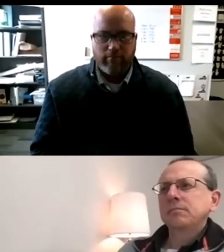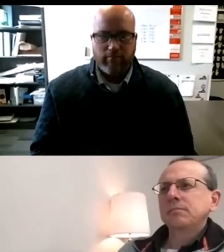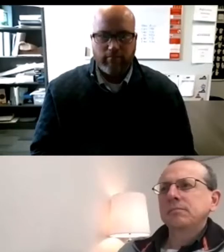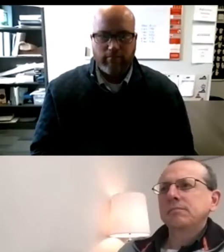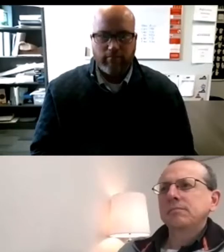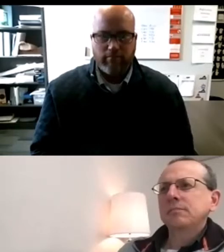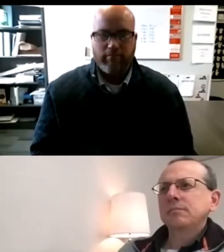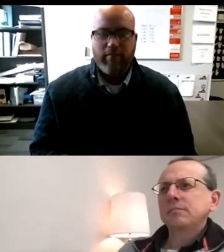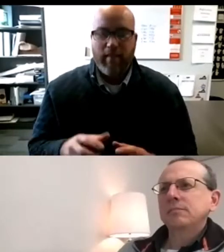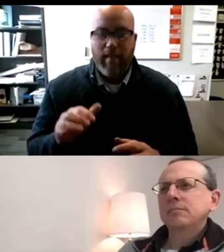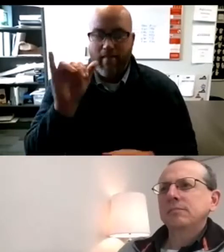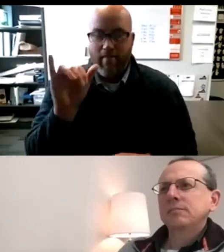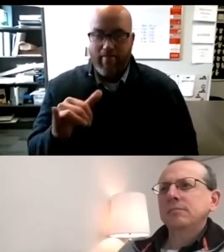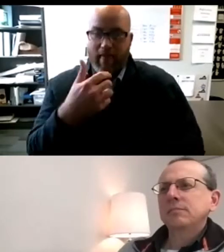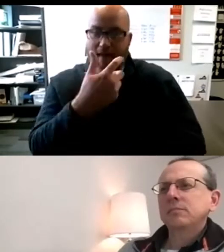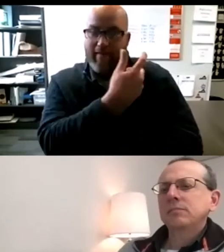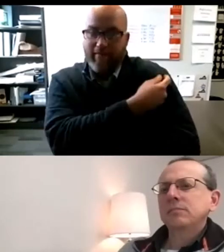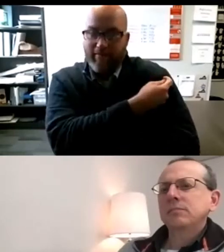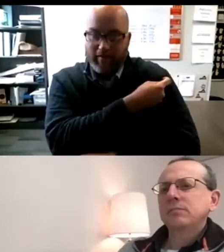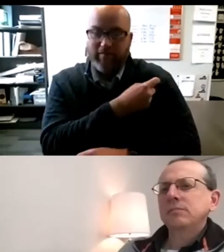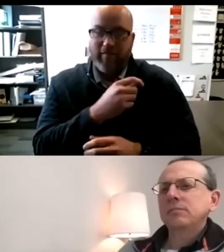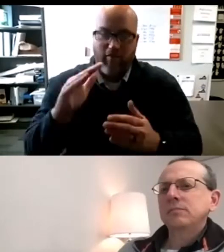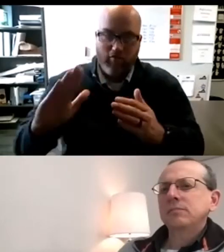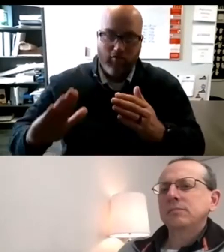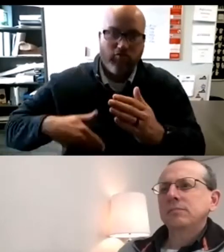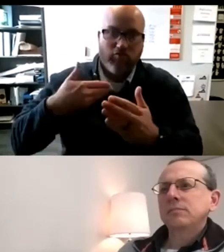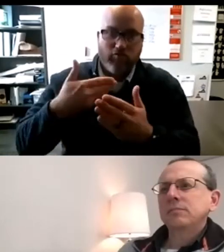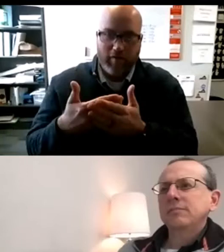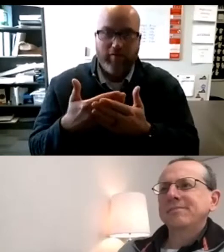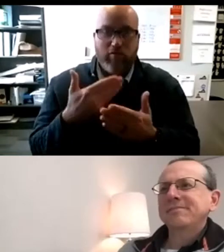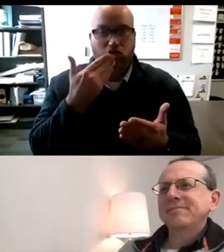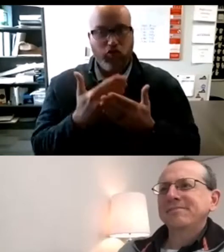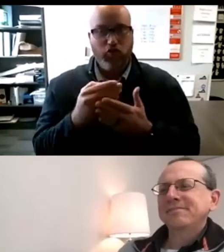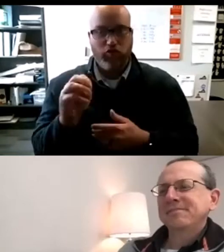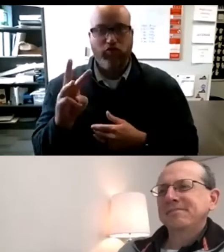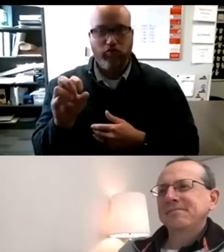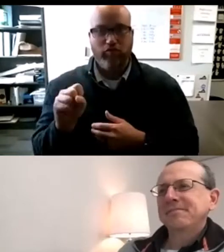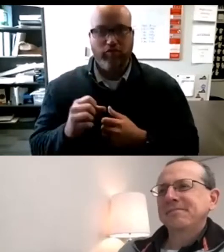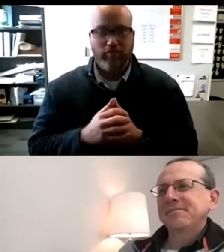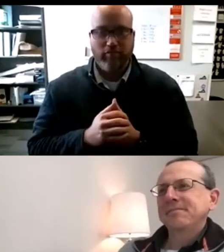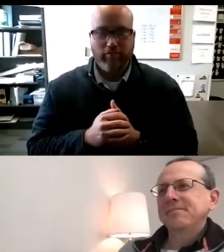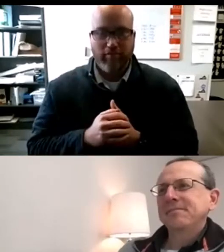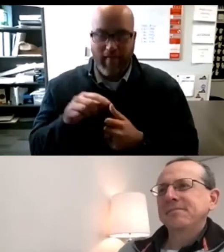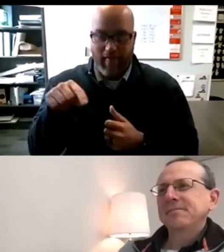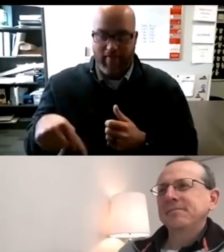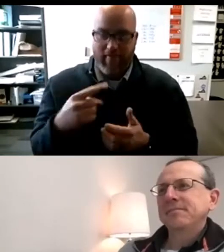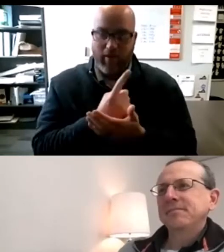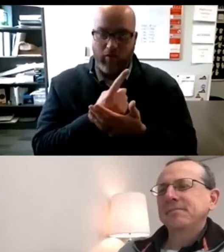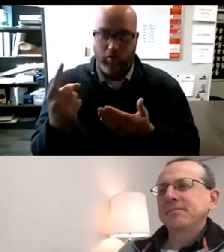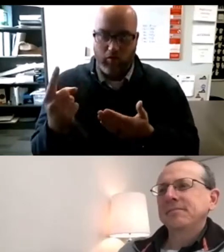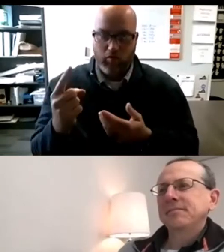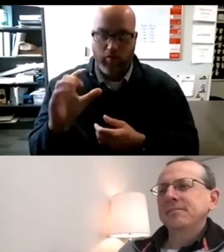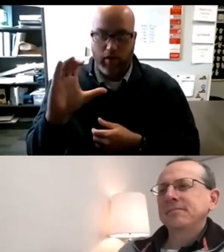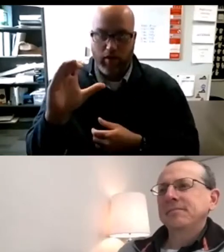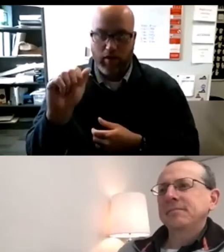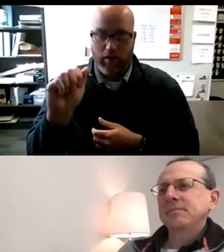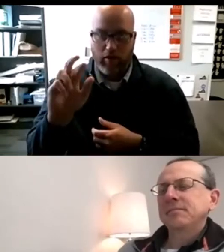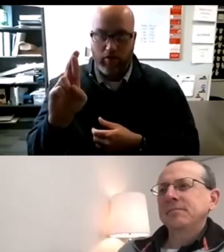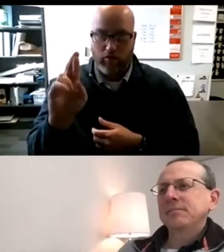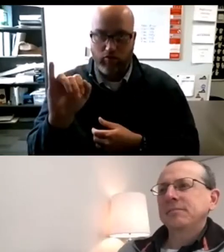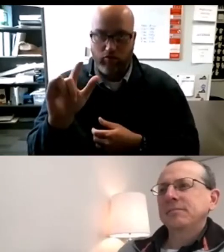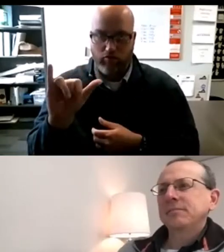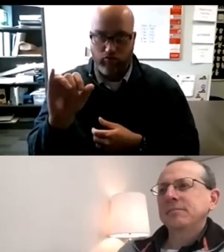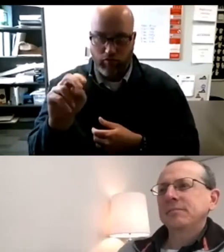The vaccine has arrived. That's the good news. Just this week, Caribbean Clinic and